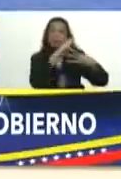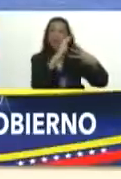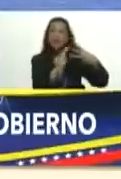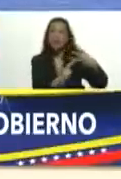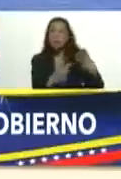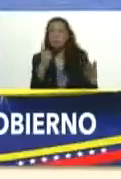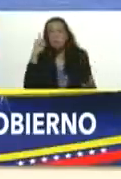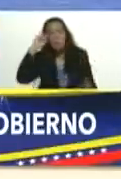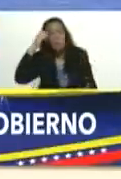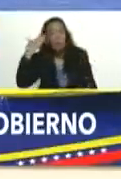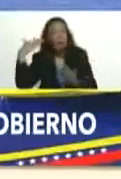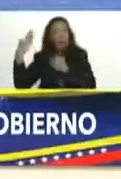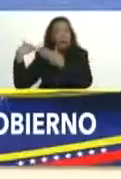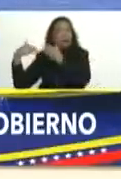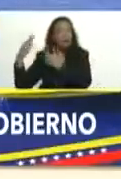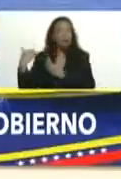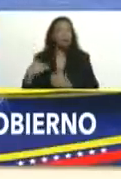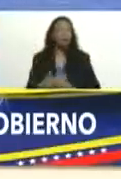las 3R.net.